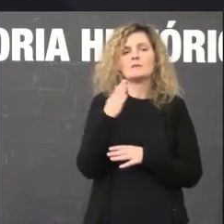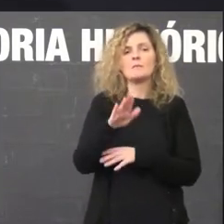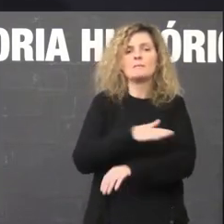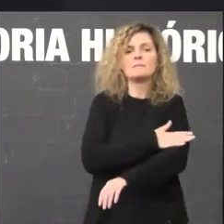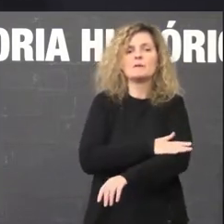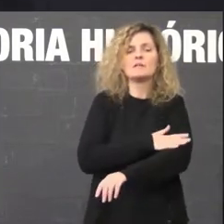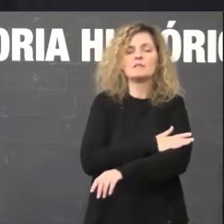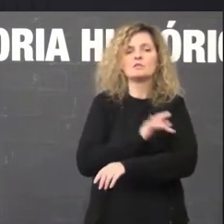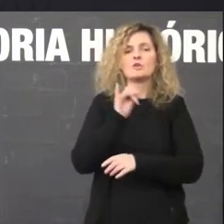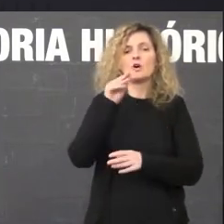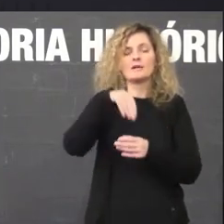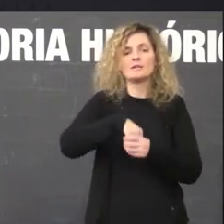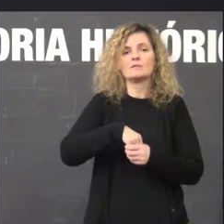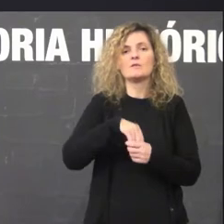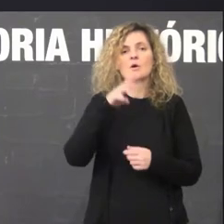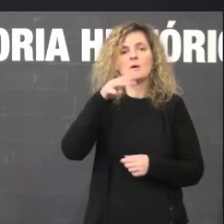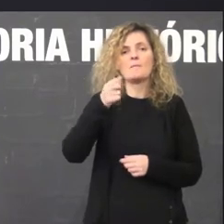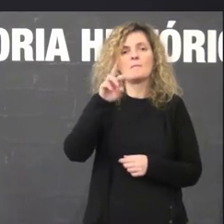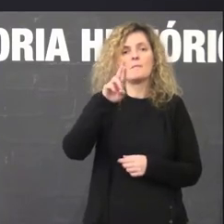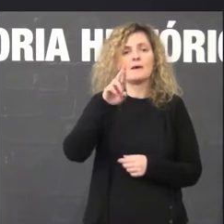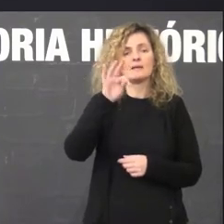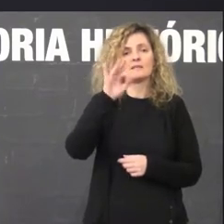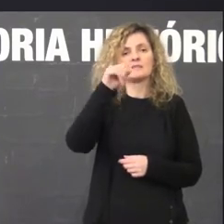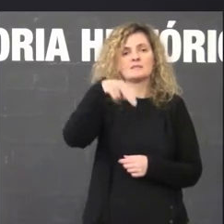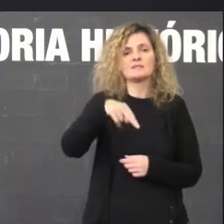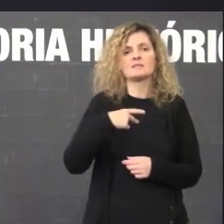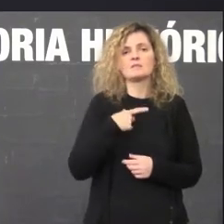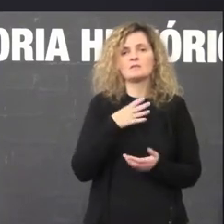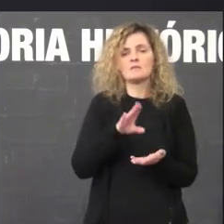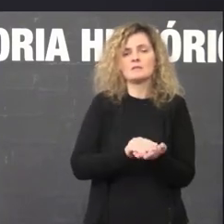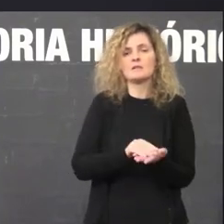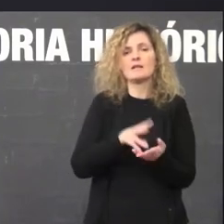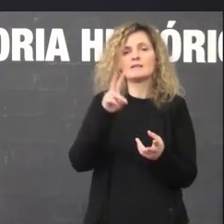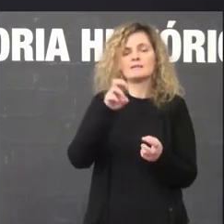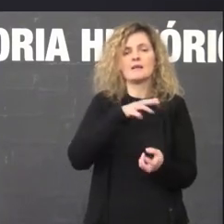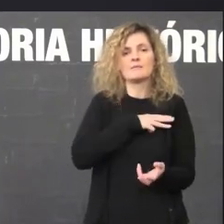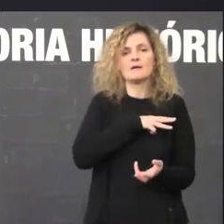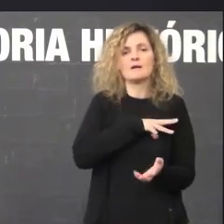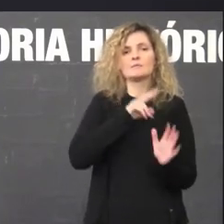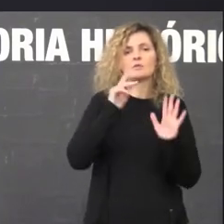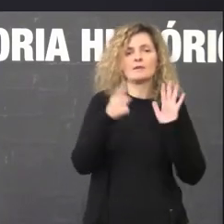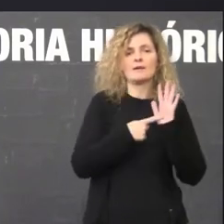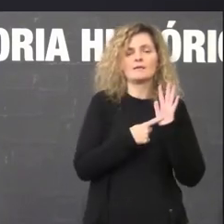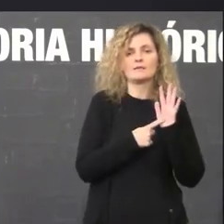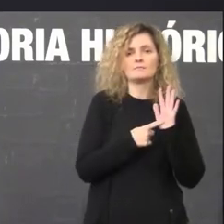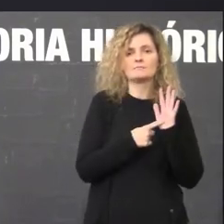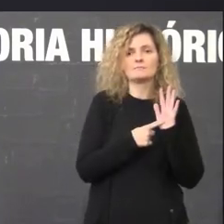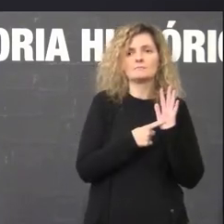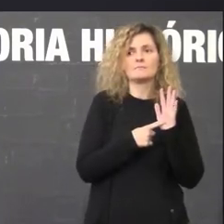Interior, mandando entonces Martín Villa, a legalización da masonería. E